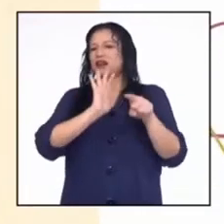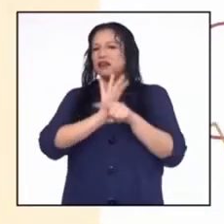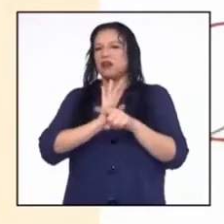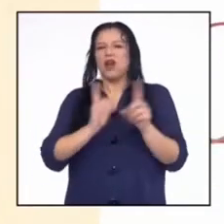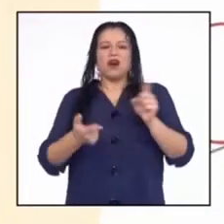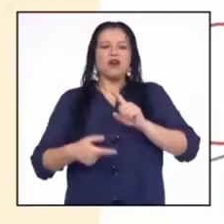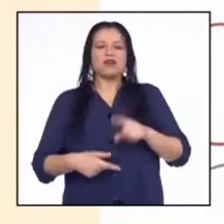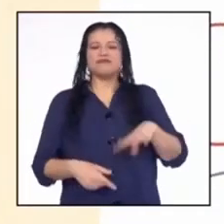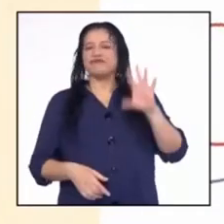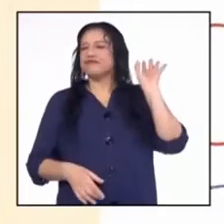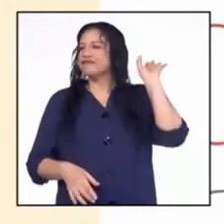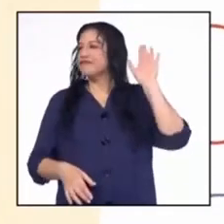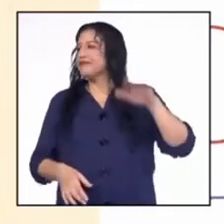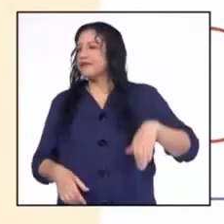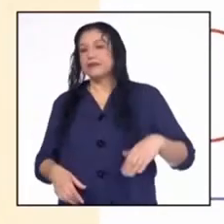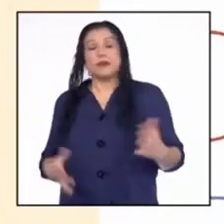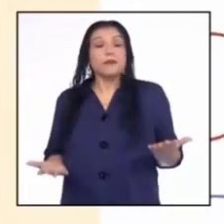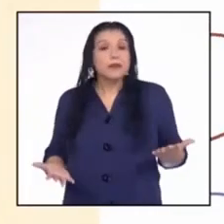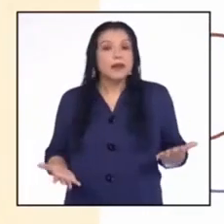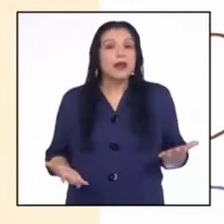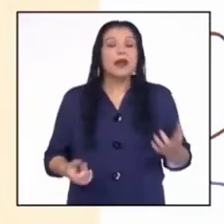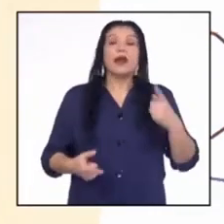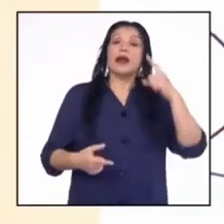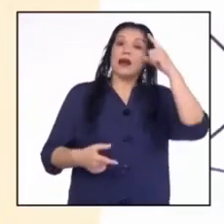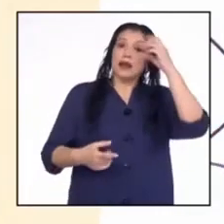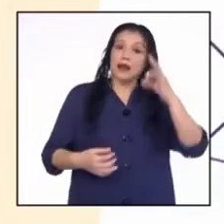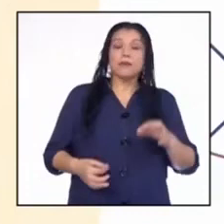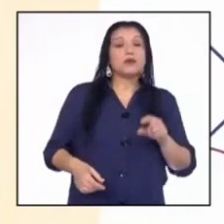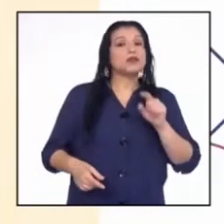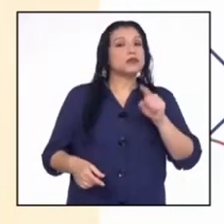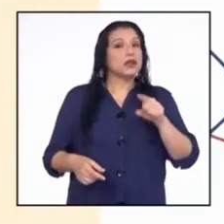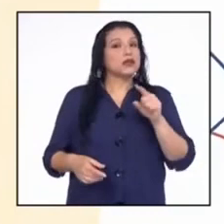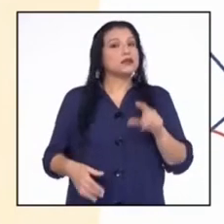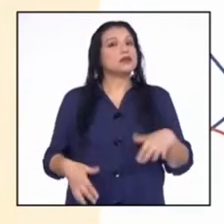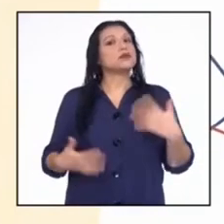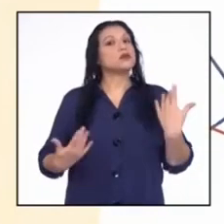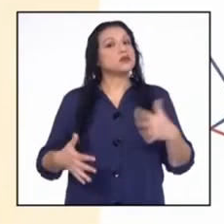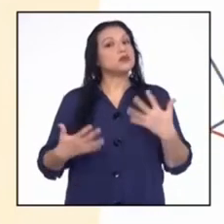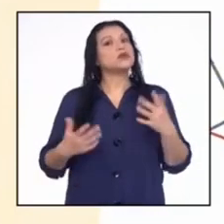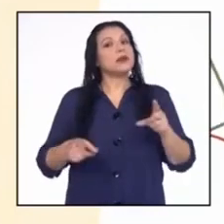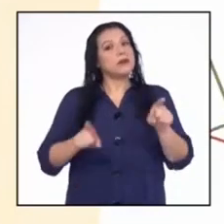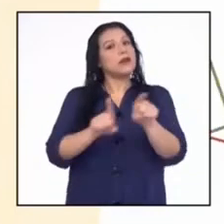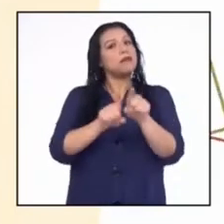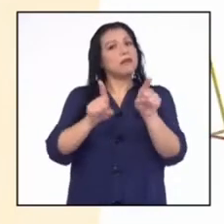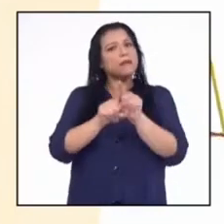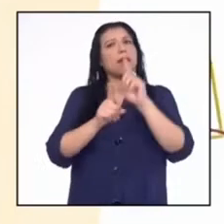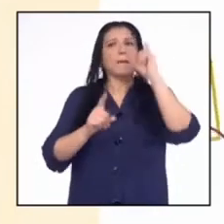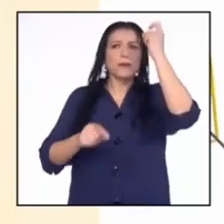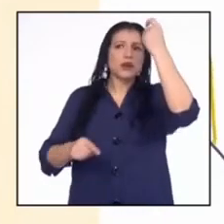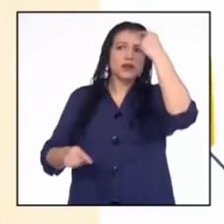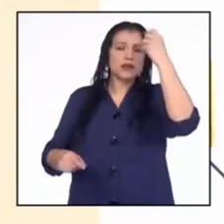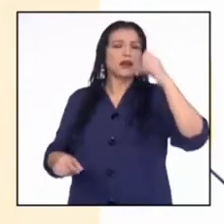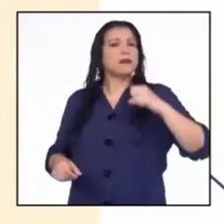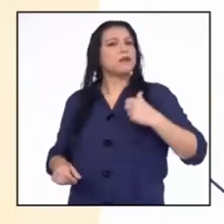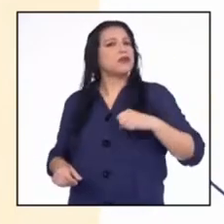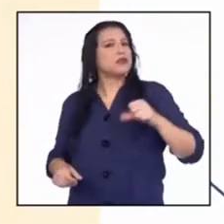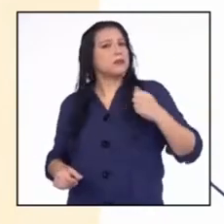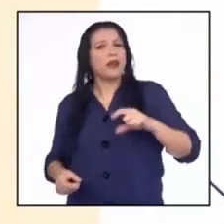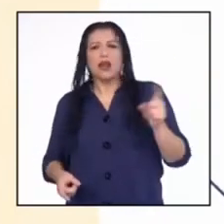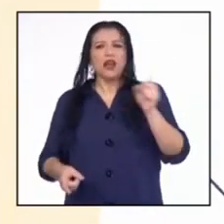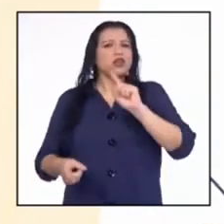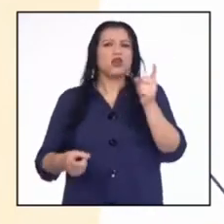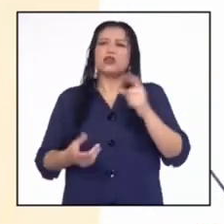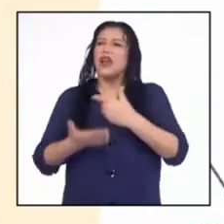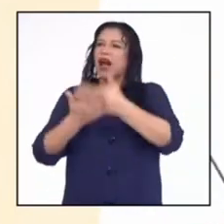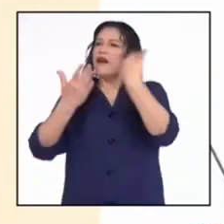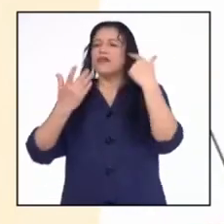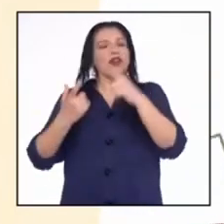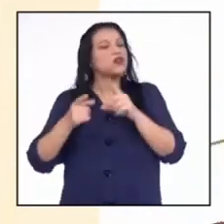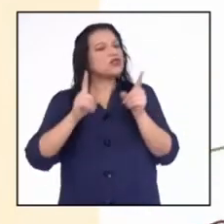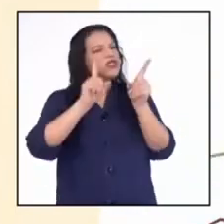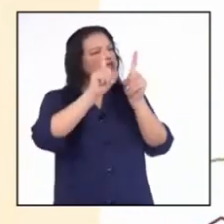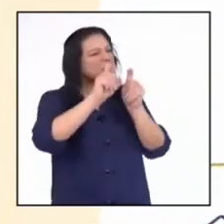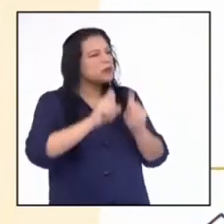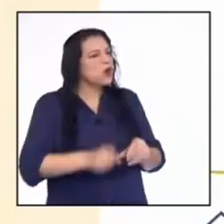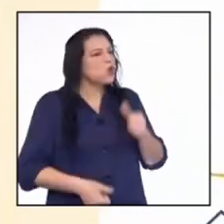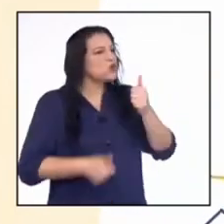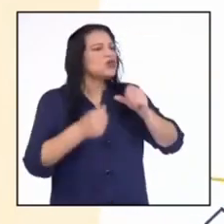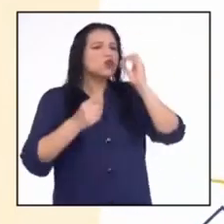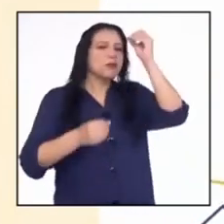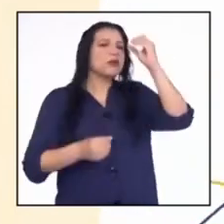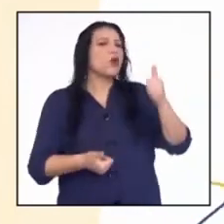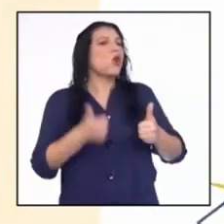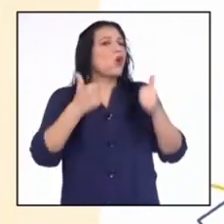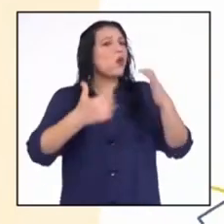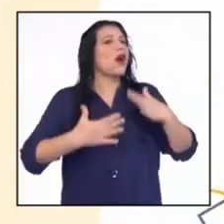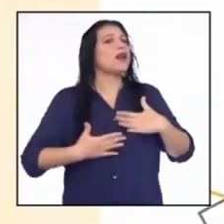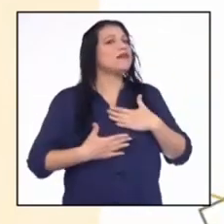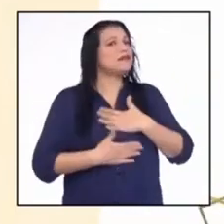son considerados. Creemos que esto también está presente en las políticas municipales donde no se suele tomar en cuenta su opinión o sus